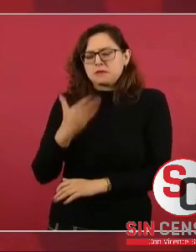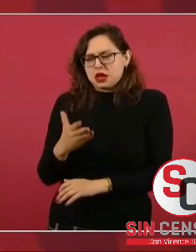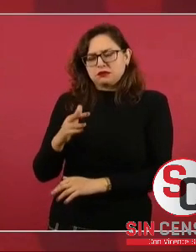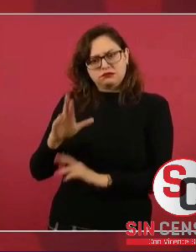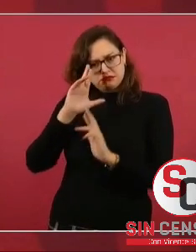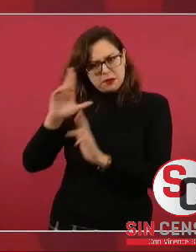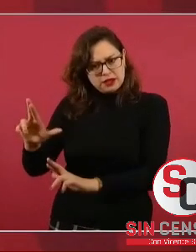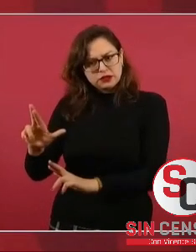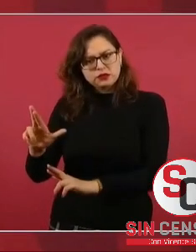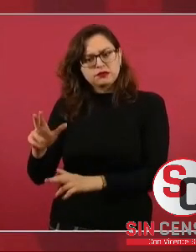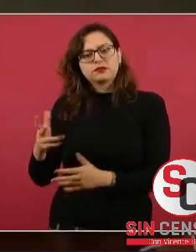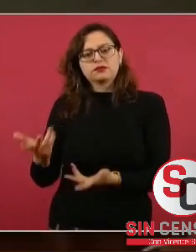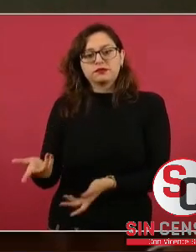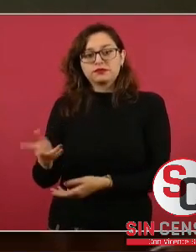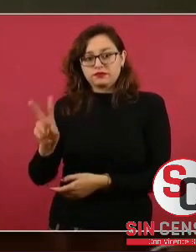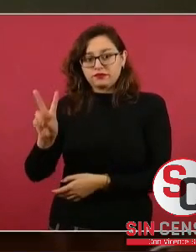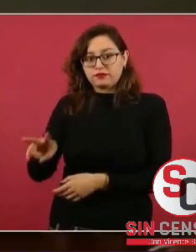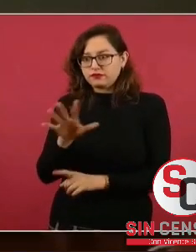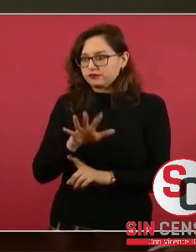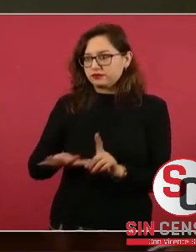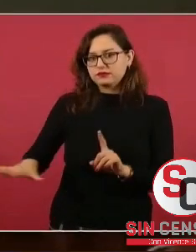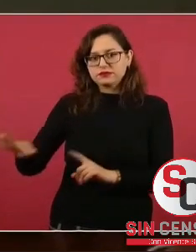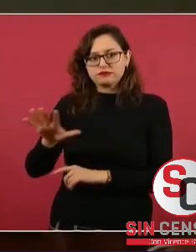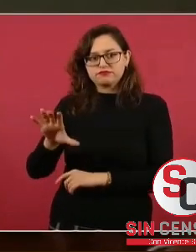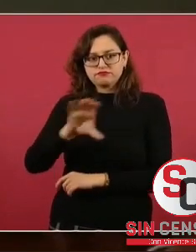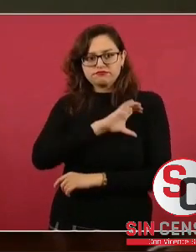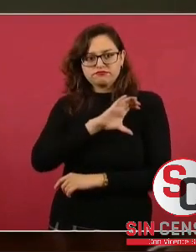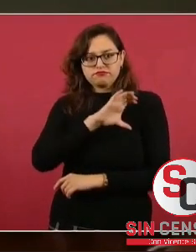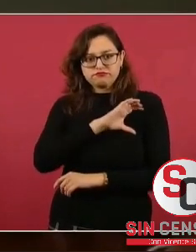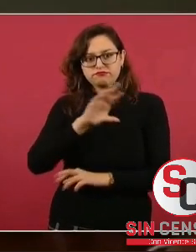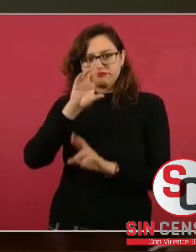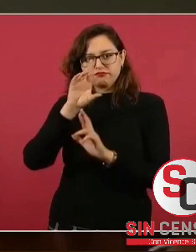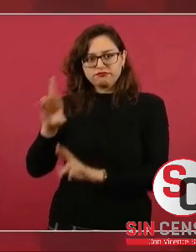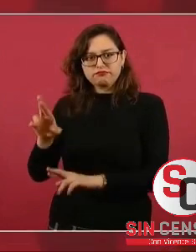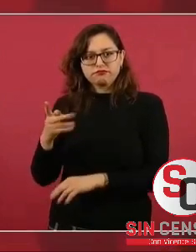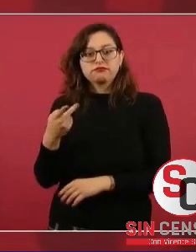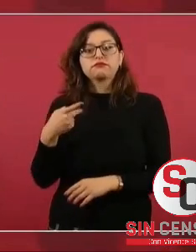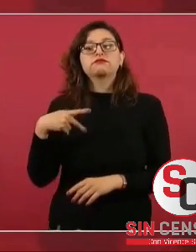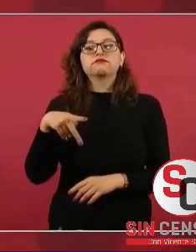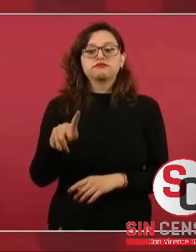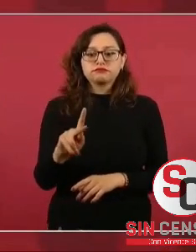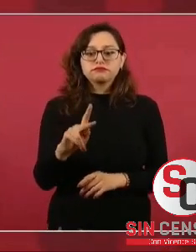respetada, querida, pero también